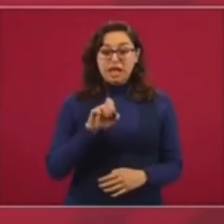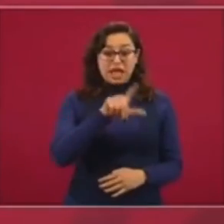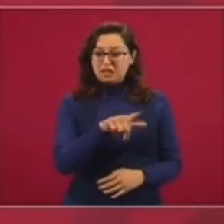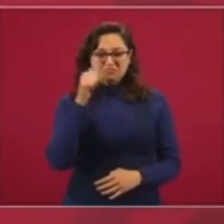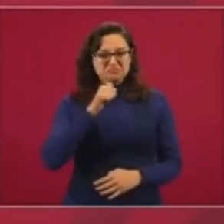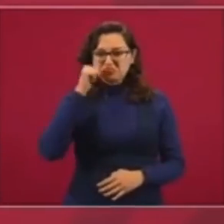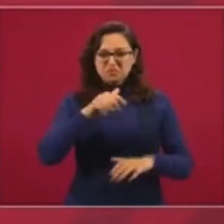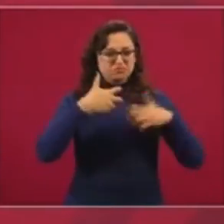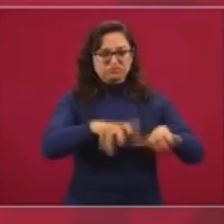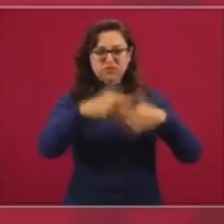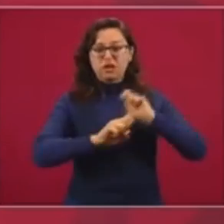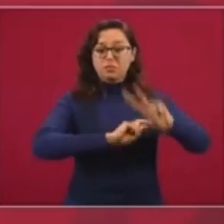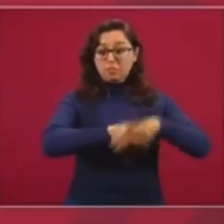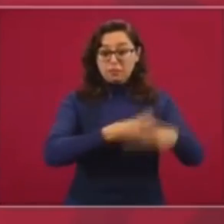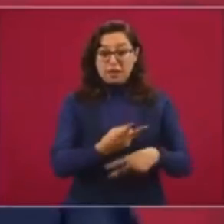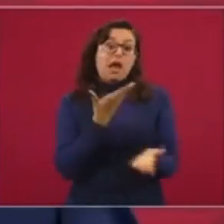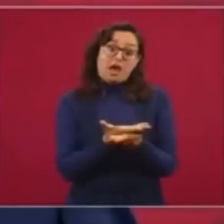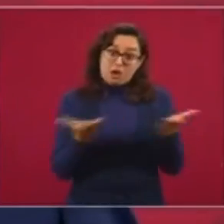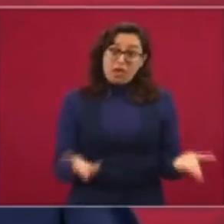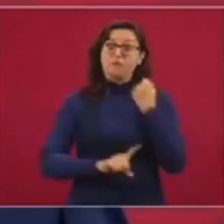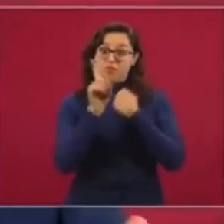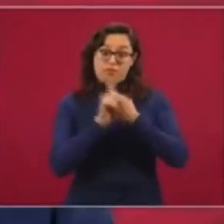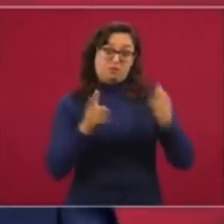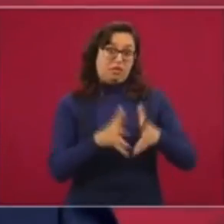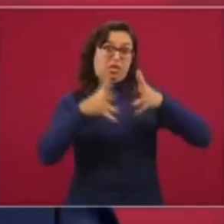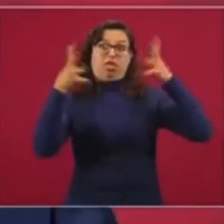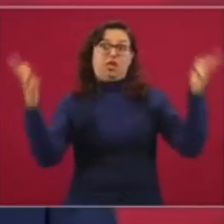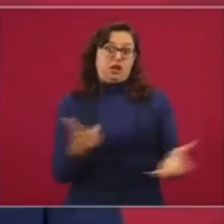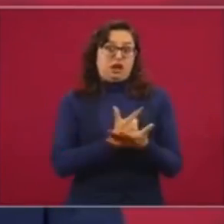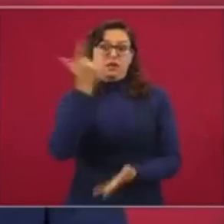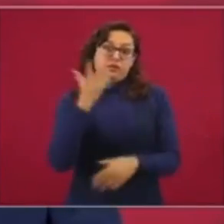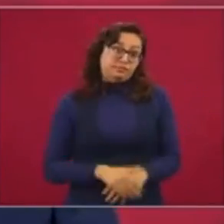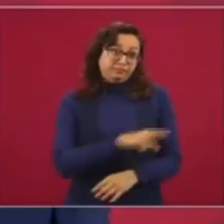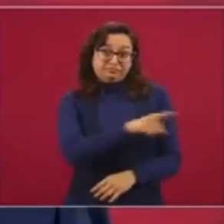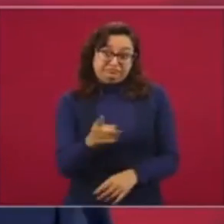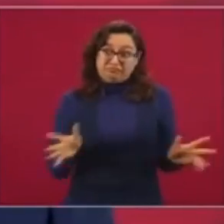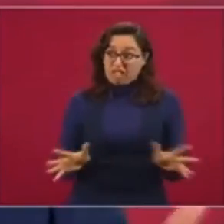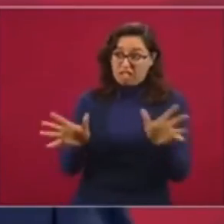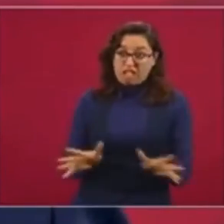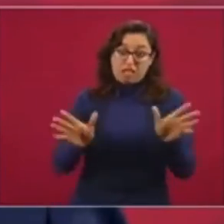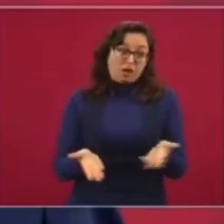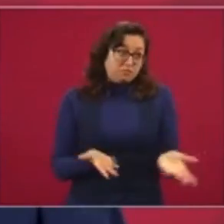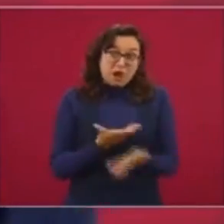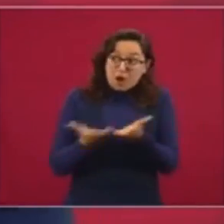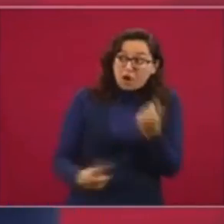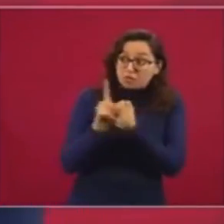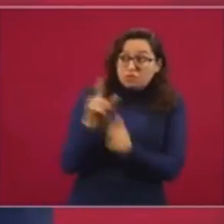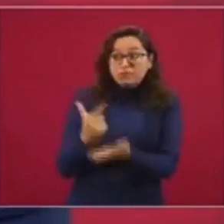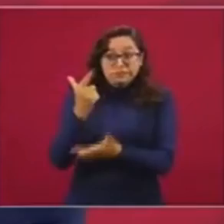y aparecen todos los actos, y ellos iniciaron esto, pues ellos tienen que buscar la solución. De modo que nosotros